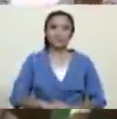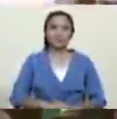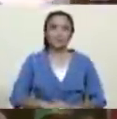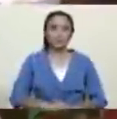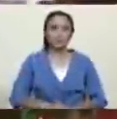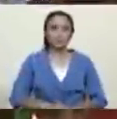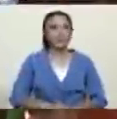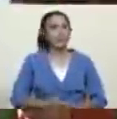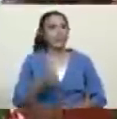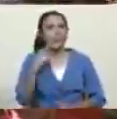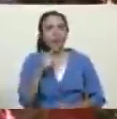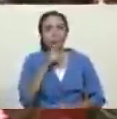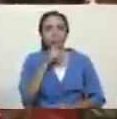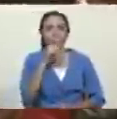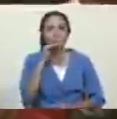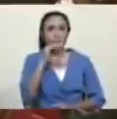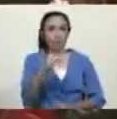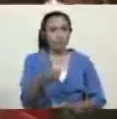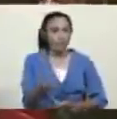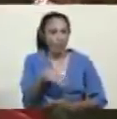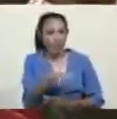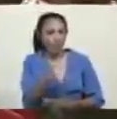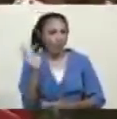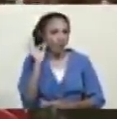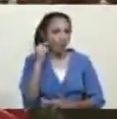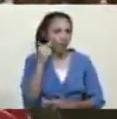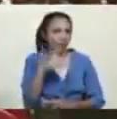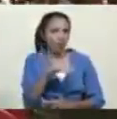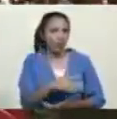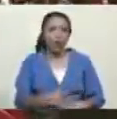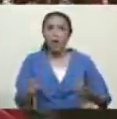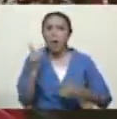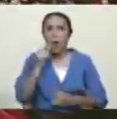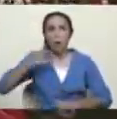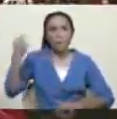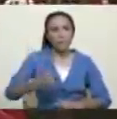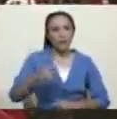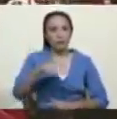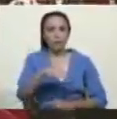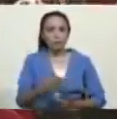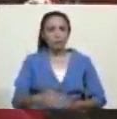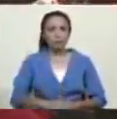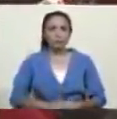Como que no salieron hoy. ¿Dónde están los hombres de Portuguesa?